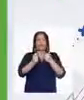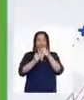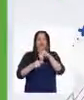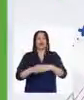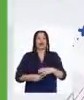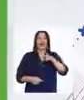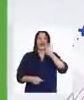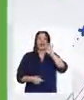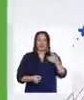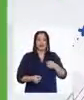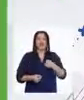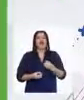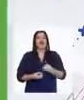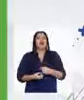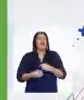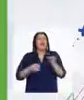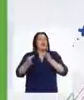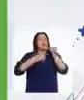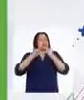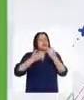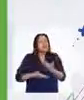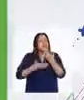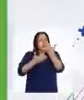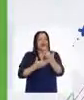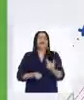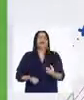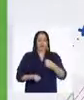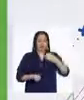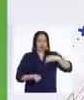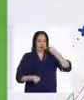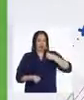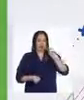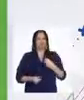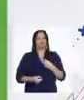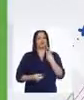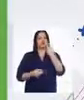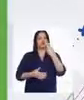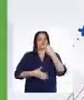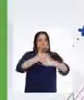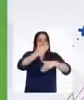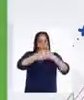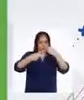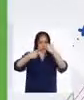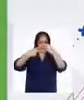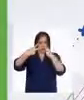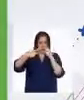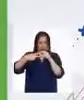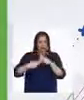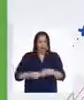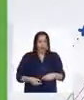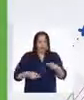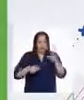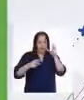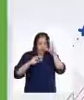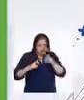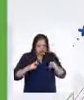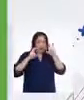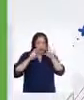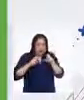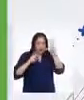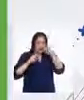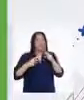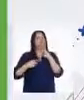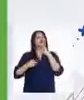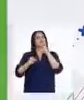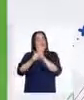la adolescencia se sostiene en dos procesos o dimensiones: exploración y compromiso. En